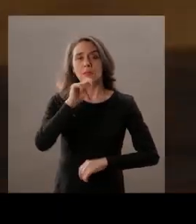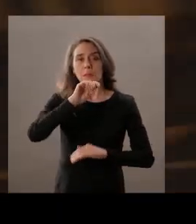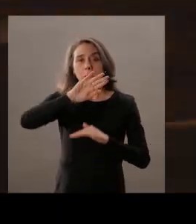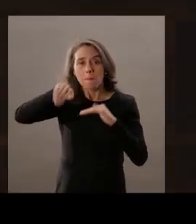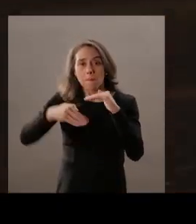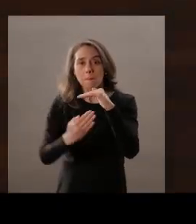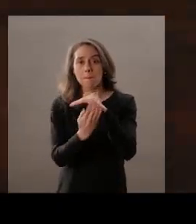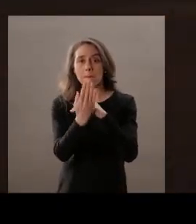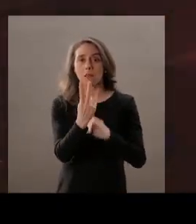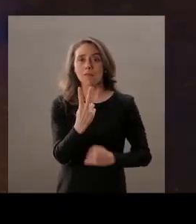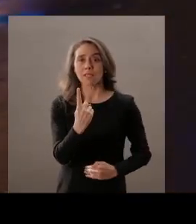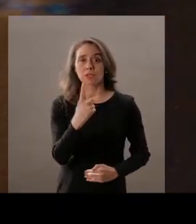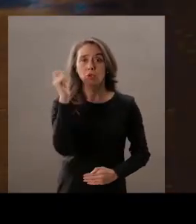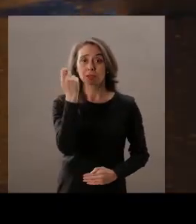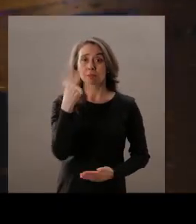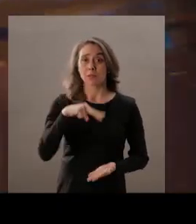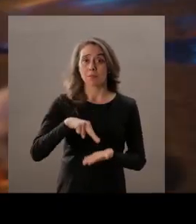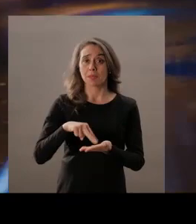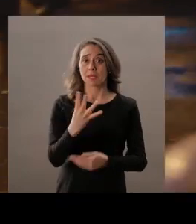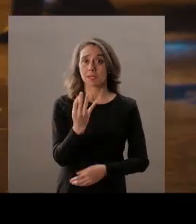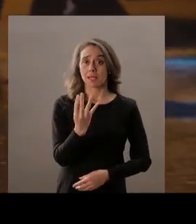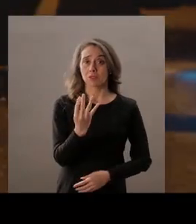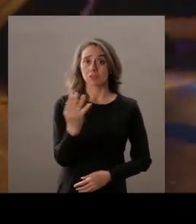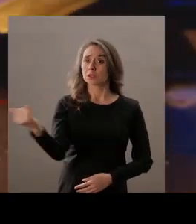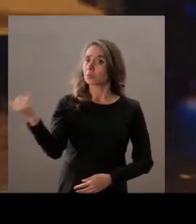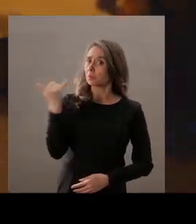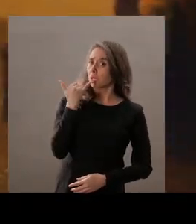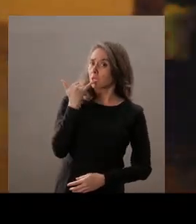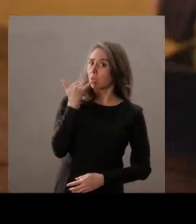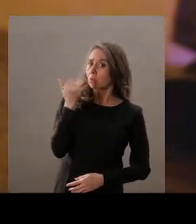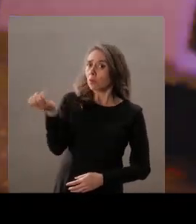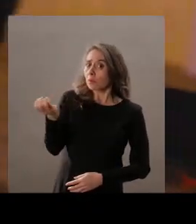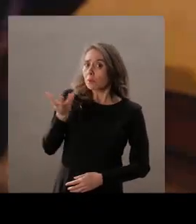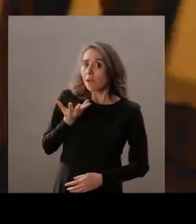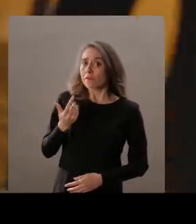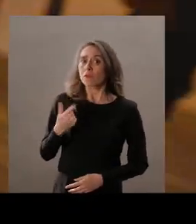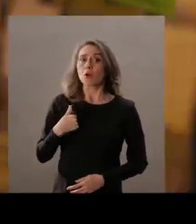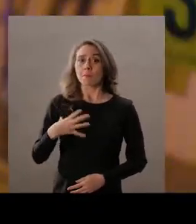sobre el peligro de conducir bajo los efectos del alcohol y de las